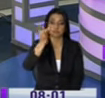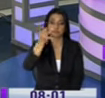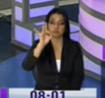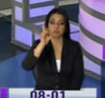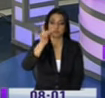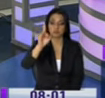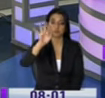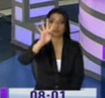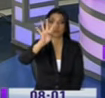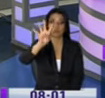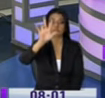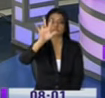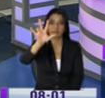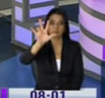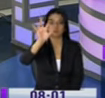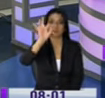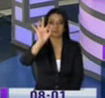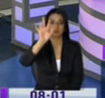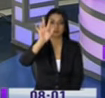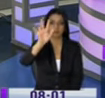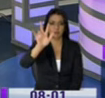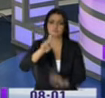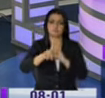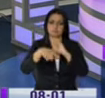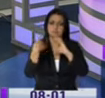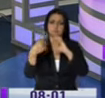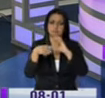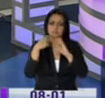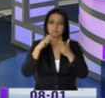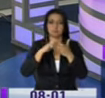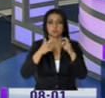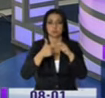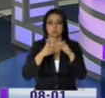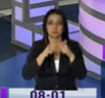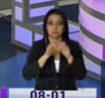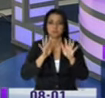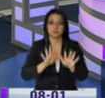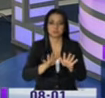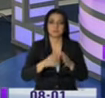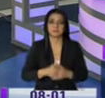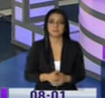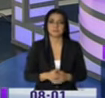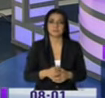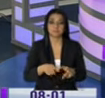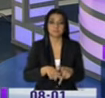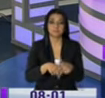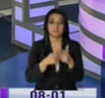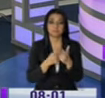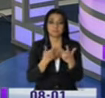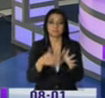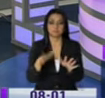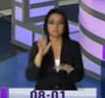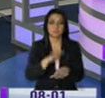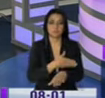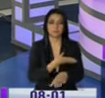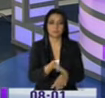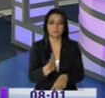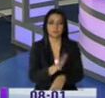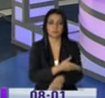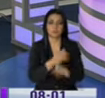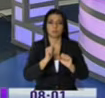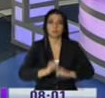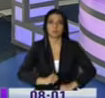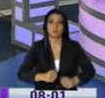098-518-4393. Anótelo y envíenos todos los problemas que encuentre en el camino. Vamos a comenzar, Chili, póngale por favor. Ayer